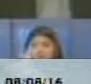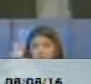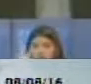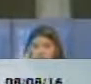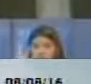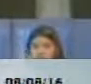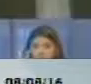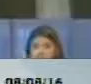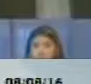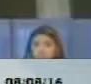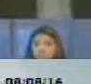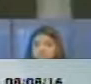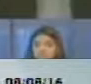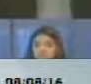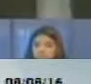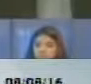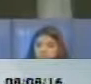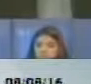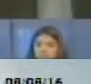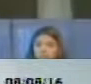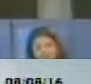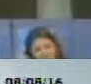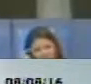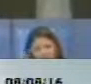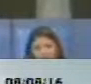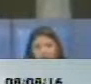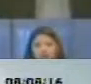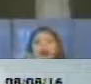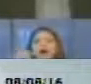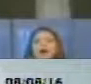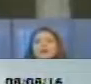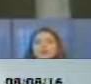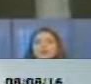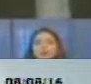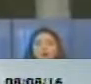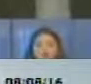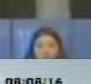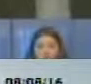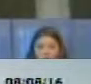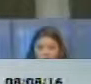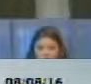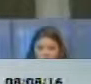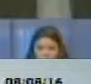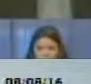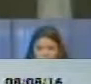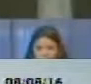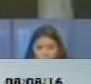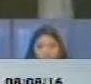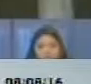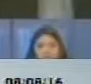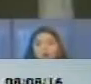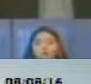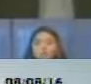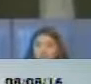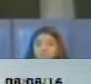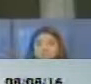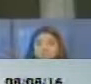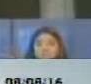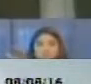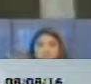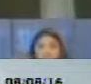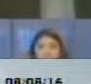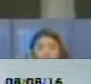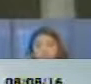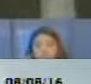la operación Cambalache, la sustitución de aparatos de aire acondicionado que sabemos son a